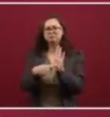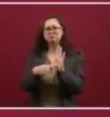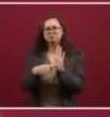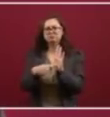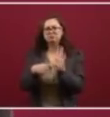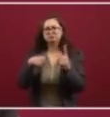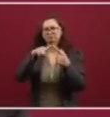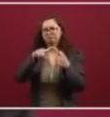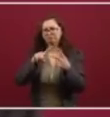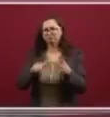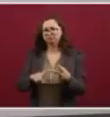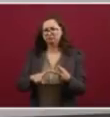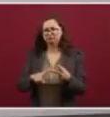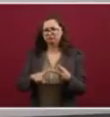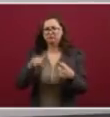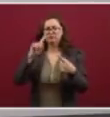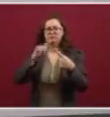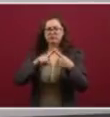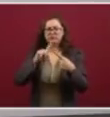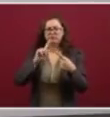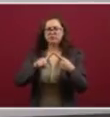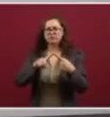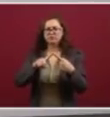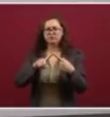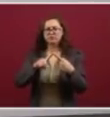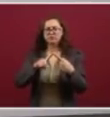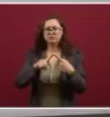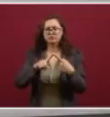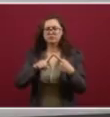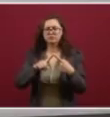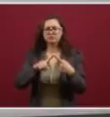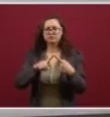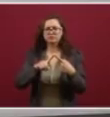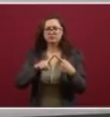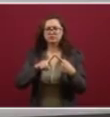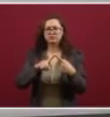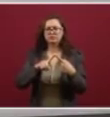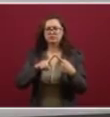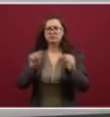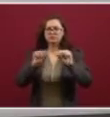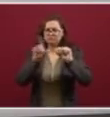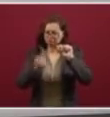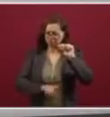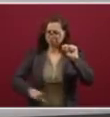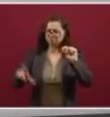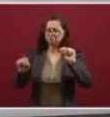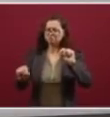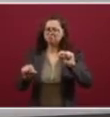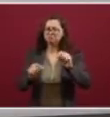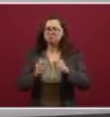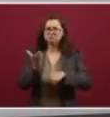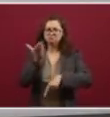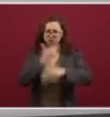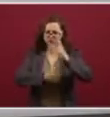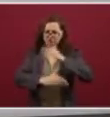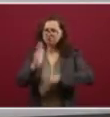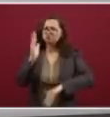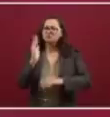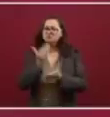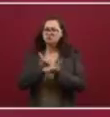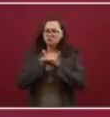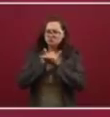dos cosas. Primero, ayudar para que el país pueda crecer a una tasa promedio